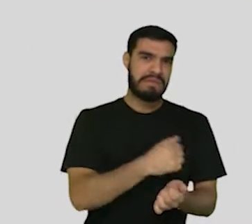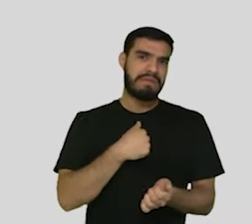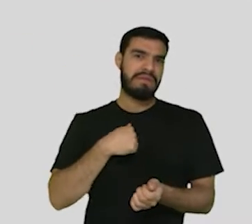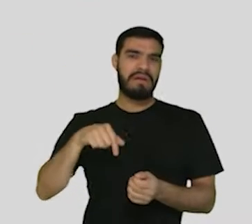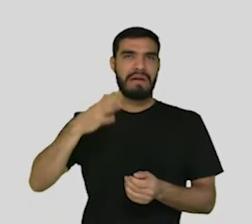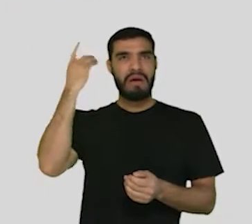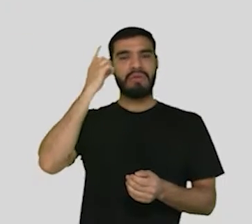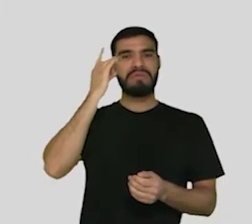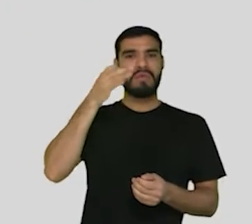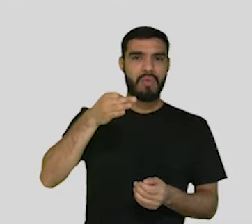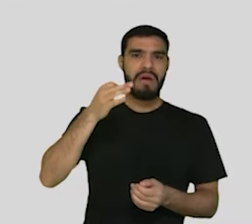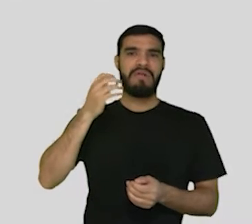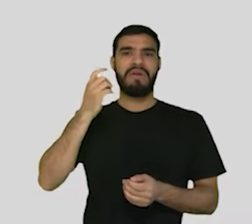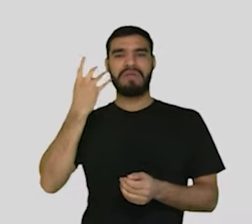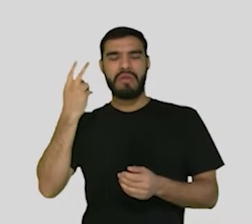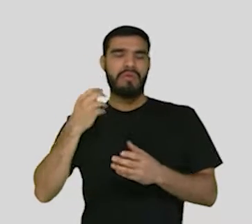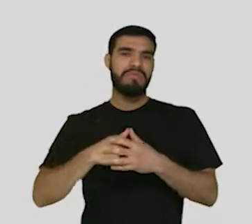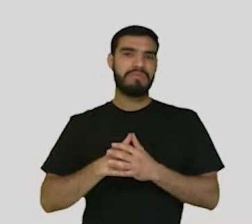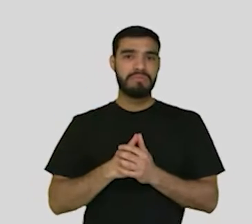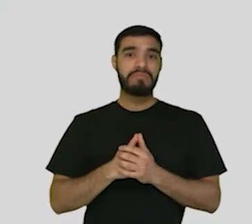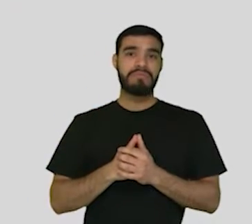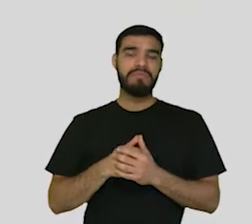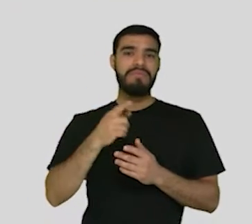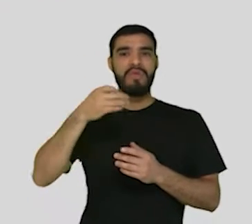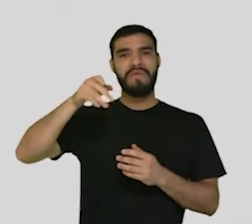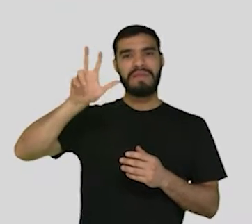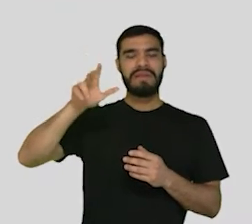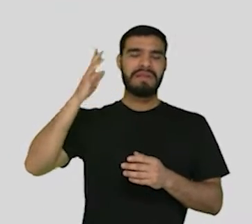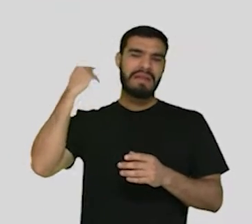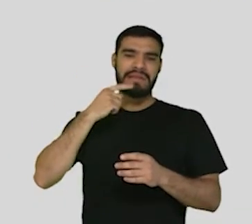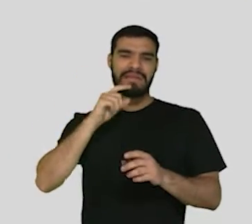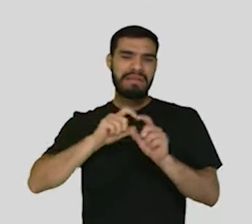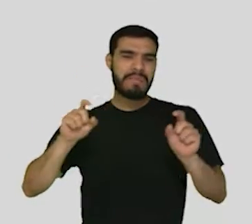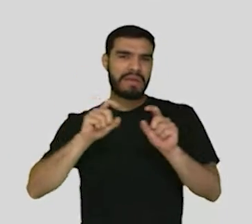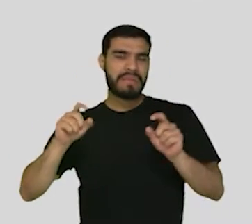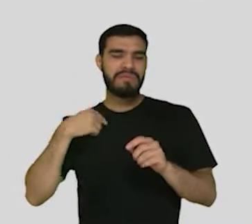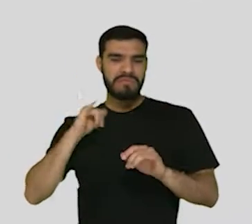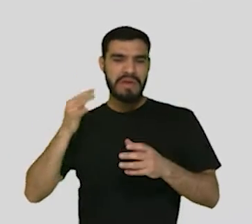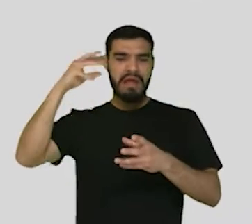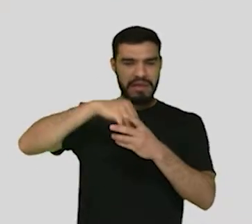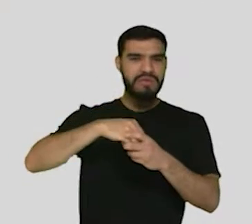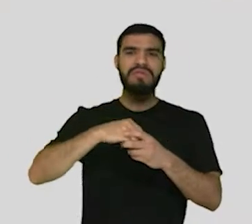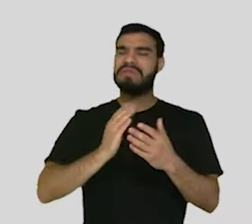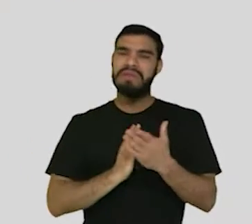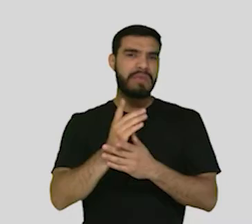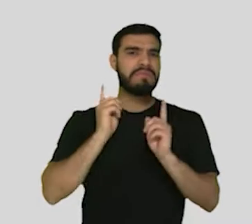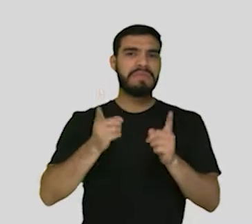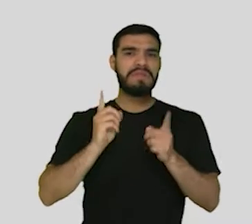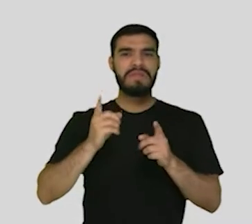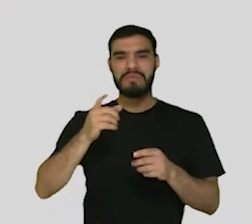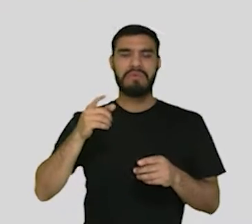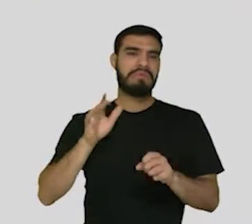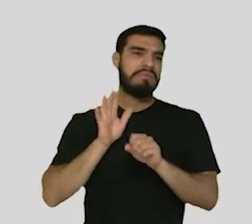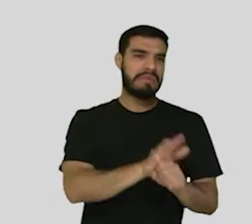pete identidad. El caso también de Chan, ha, 63, o sea que siempre estuvimos en la ore, sociedad paraguaya. Pero y me va